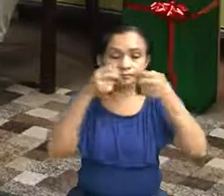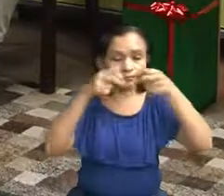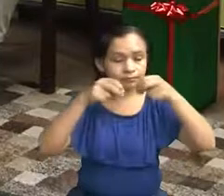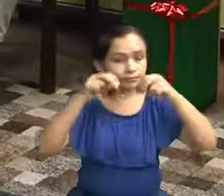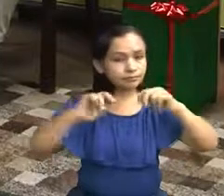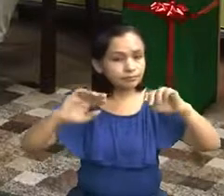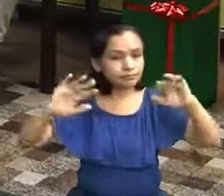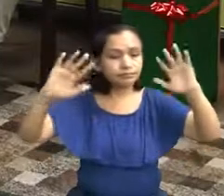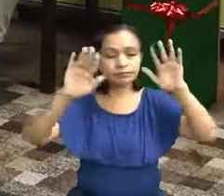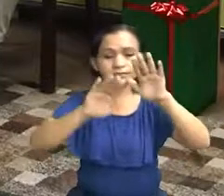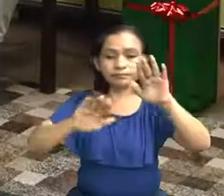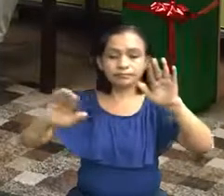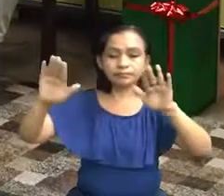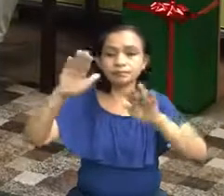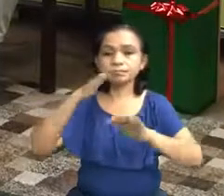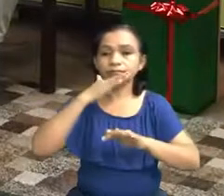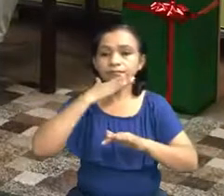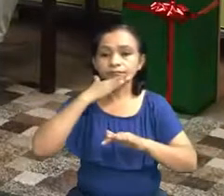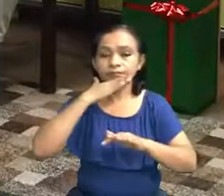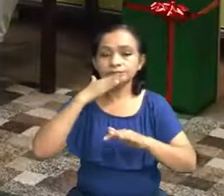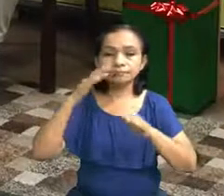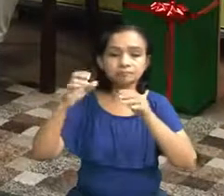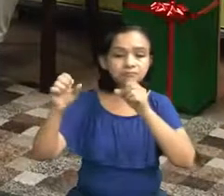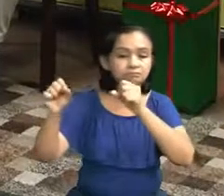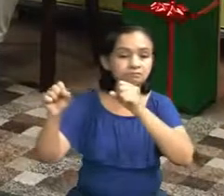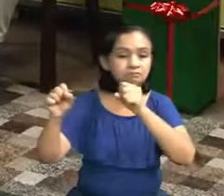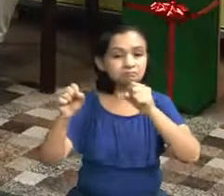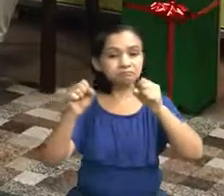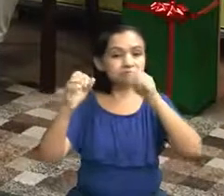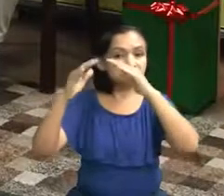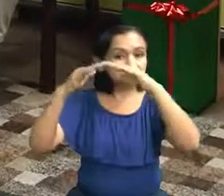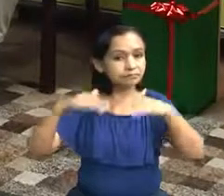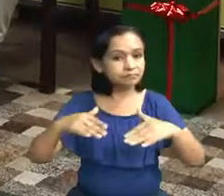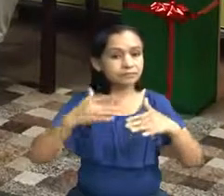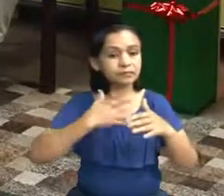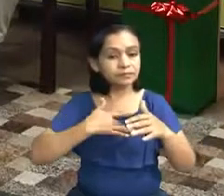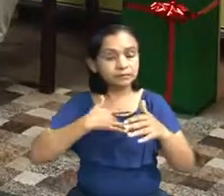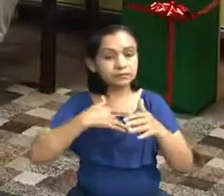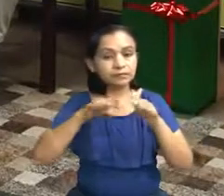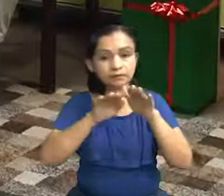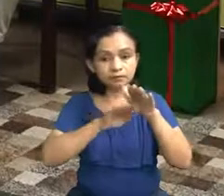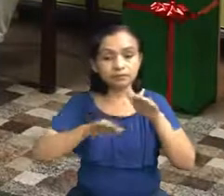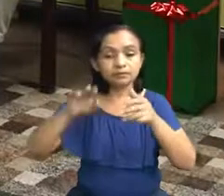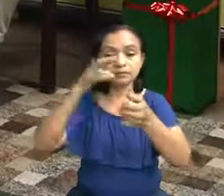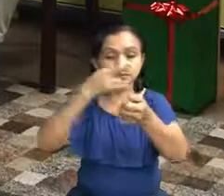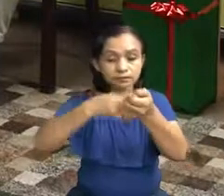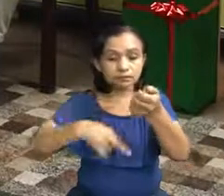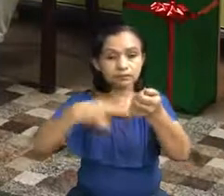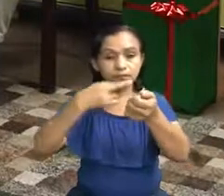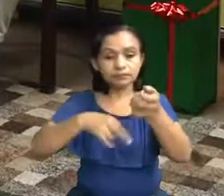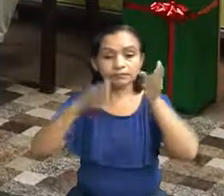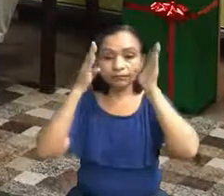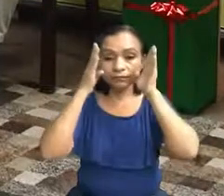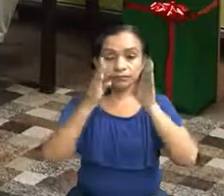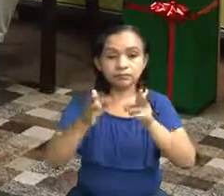Un problema más masivo, ¿verdad? En este caso, un terremoto puede ser, ¿verdad? Que amerite cantidades mayores de sangre para atender a la población afectada, pues